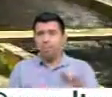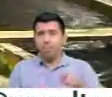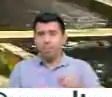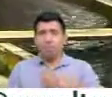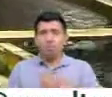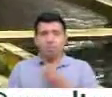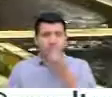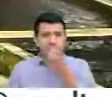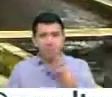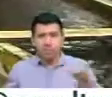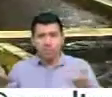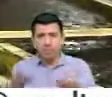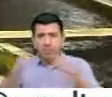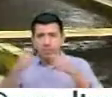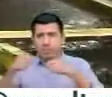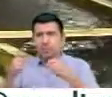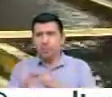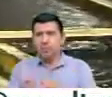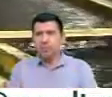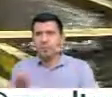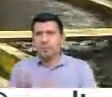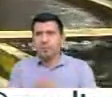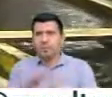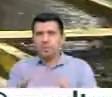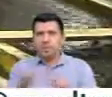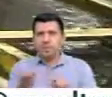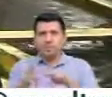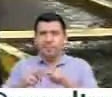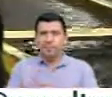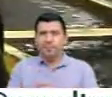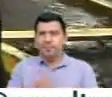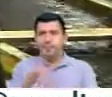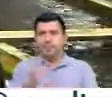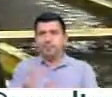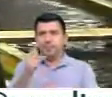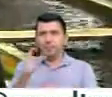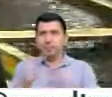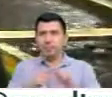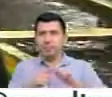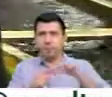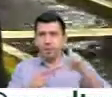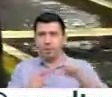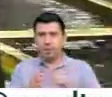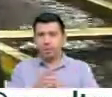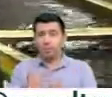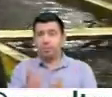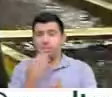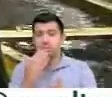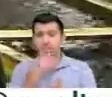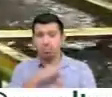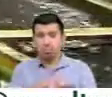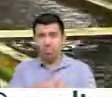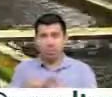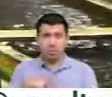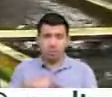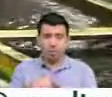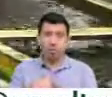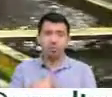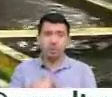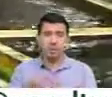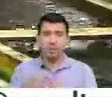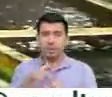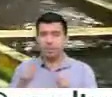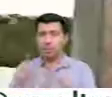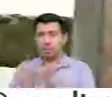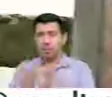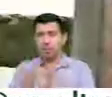el mercado, pero obvio con un costo de kilo de trucha mayor, que nos beneficia a nosotros y también que no afecte